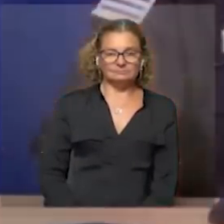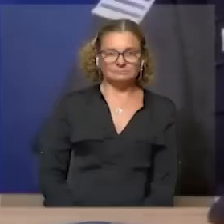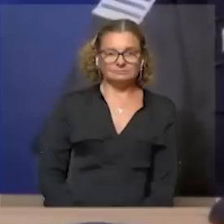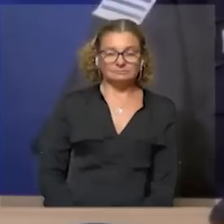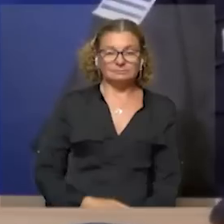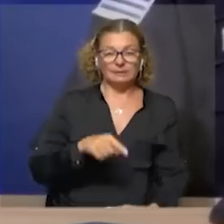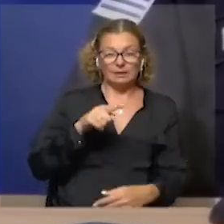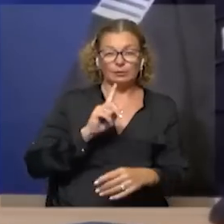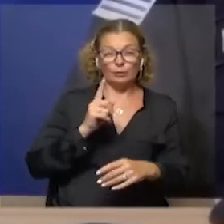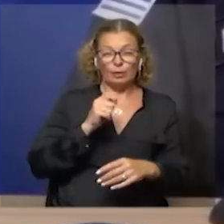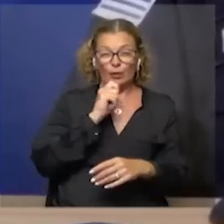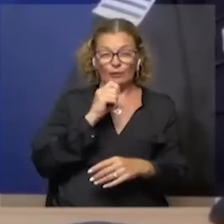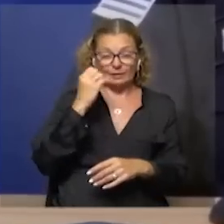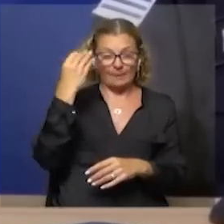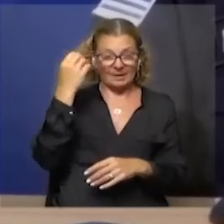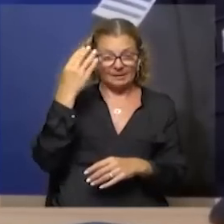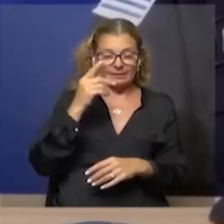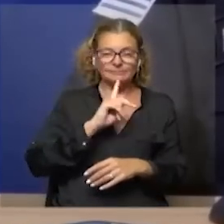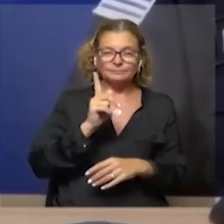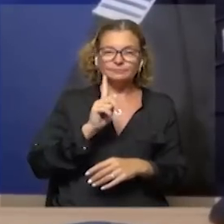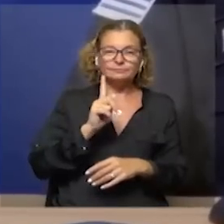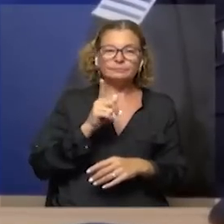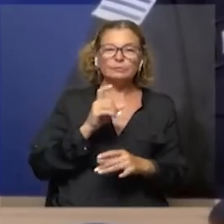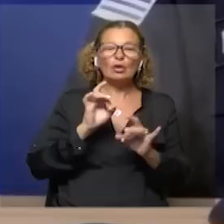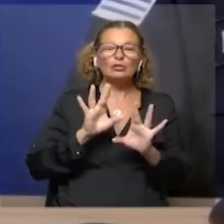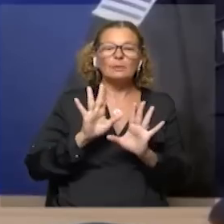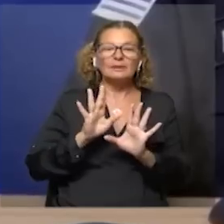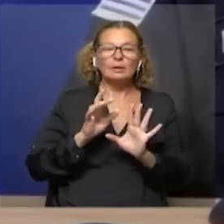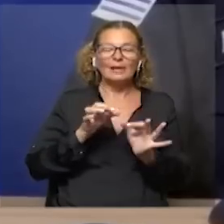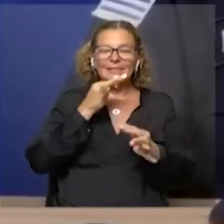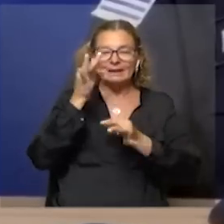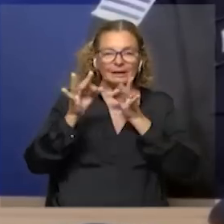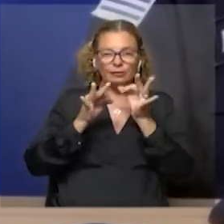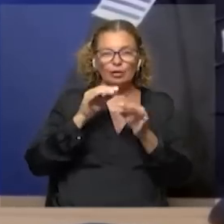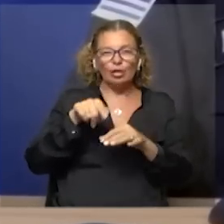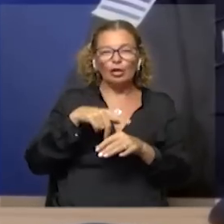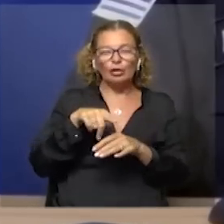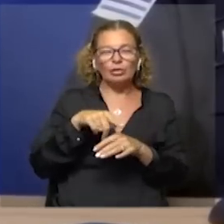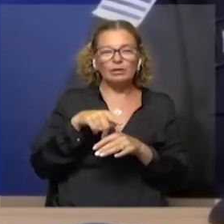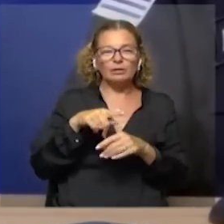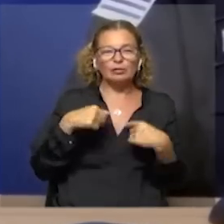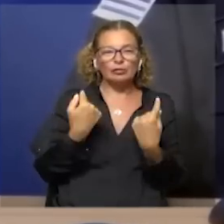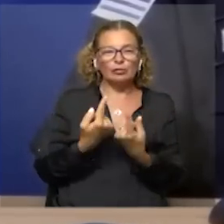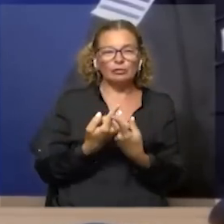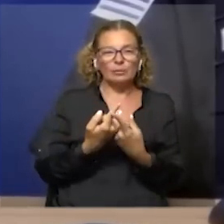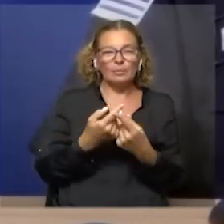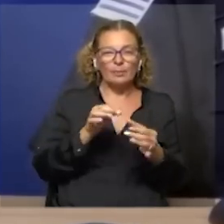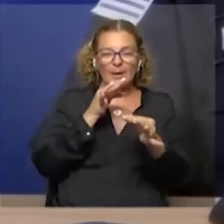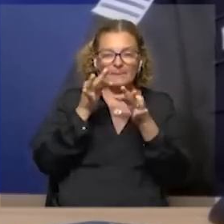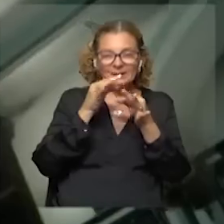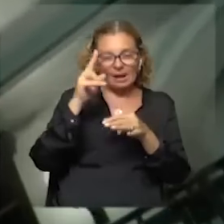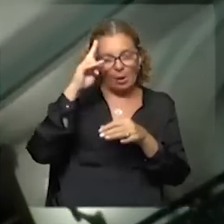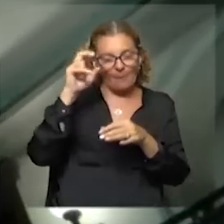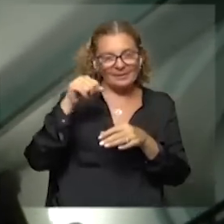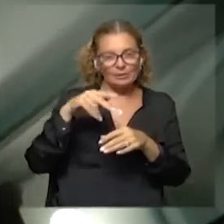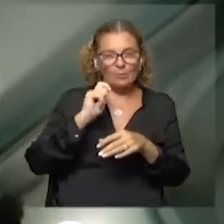Esto no es una conferencia de prensa simplemente es una declaración en donde nosotros vamos a explicar a la opinión